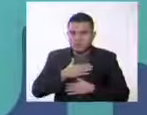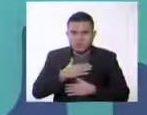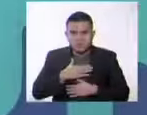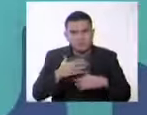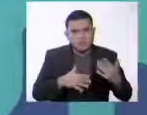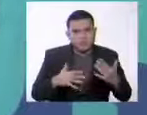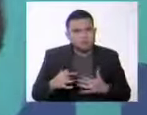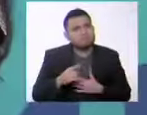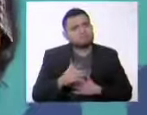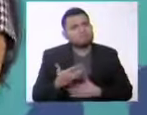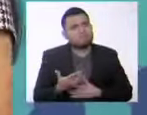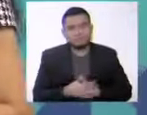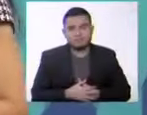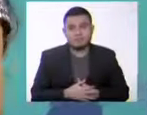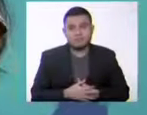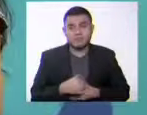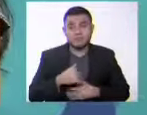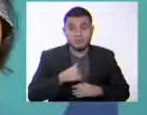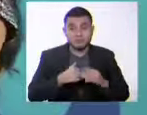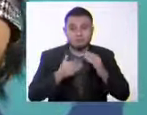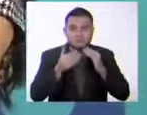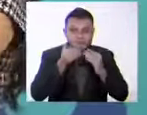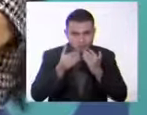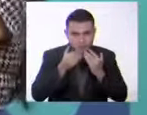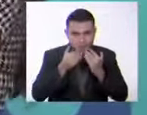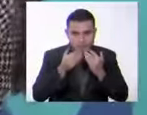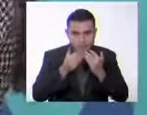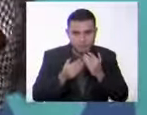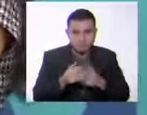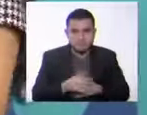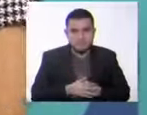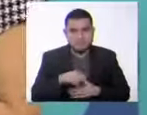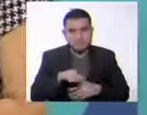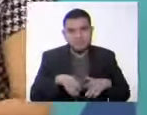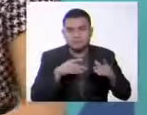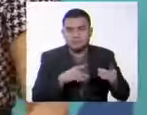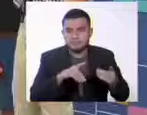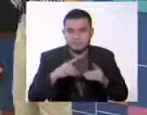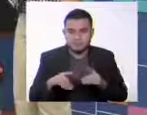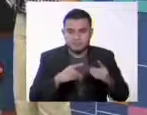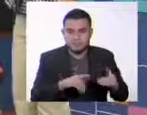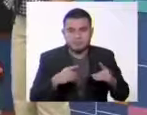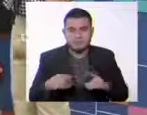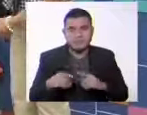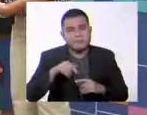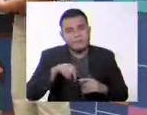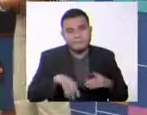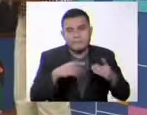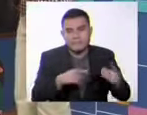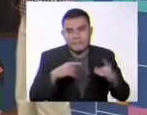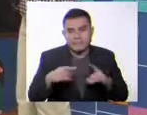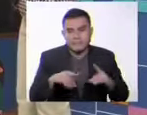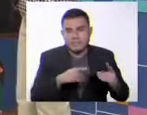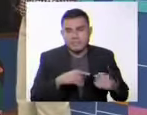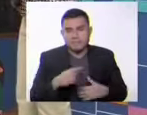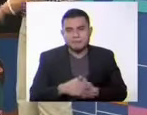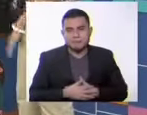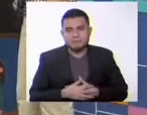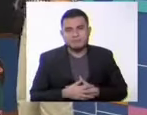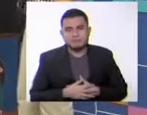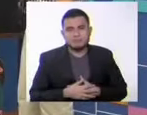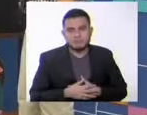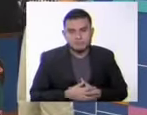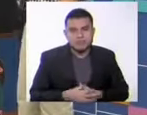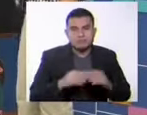se... Bien, Luis, te voy a explicar acá esta dinámica, ¿verdad? Ok. Esta dinámica se trata de que vas a trasladar